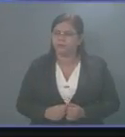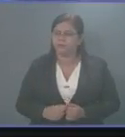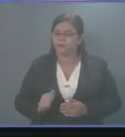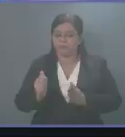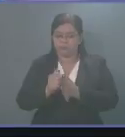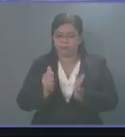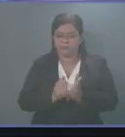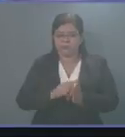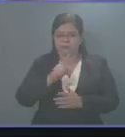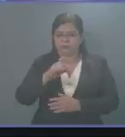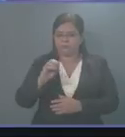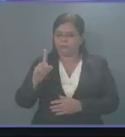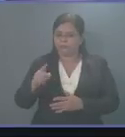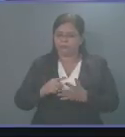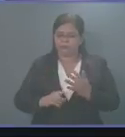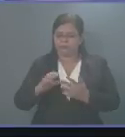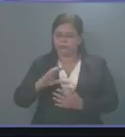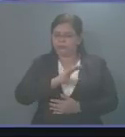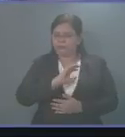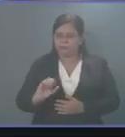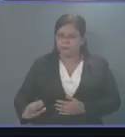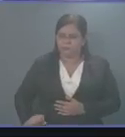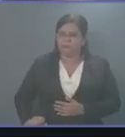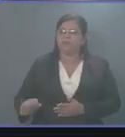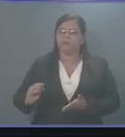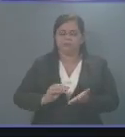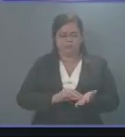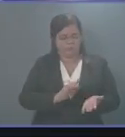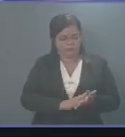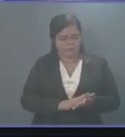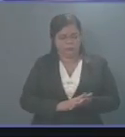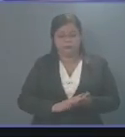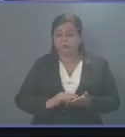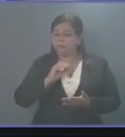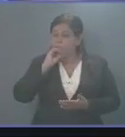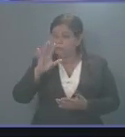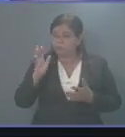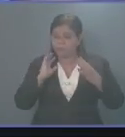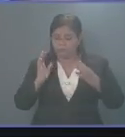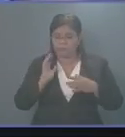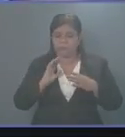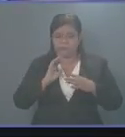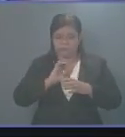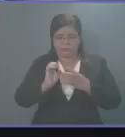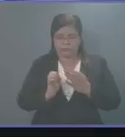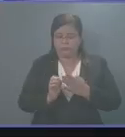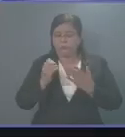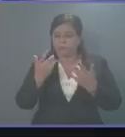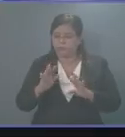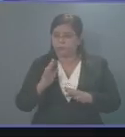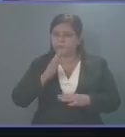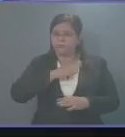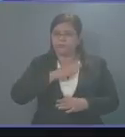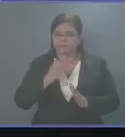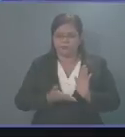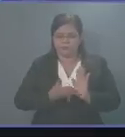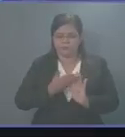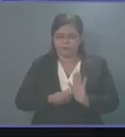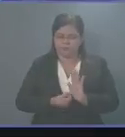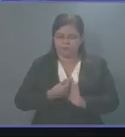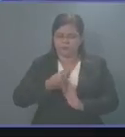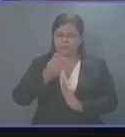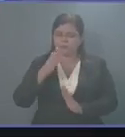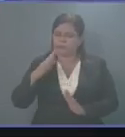el artículo 101 de la Constitución de la República establece que el Estado promoverá el desarrollo económico